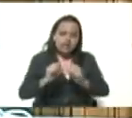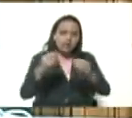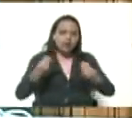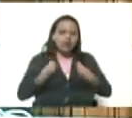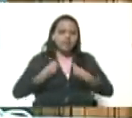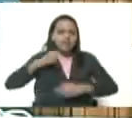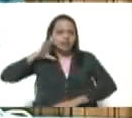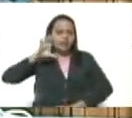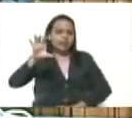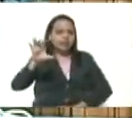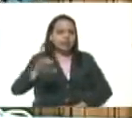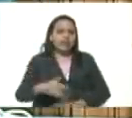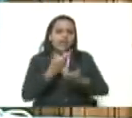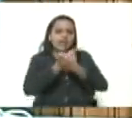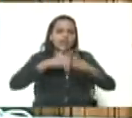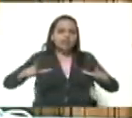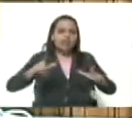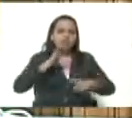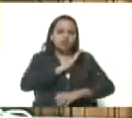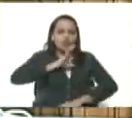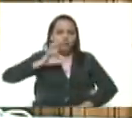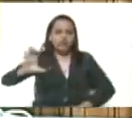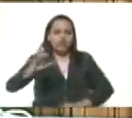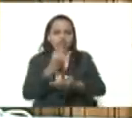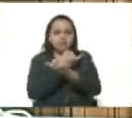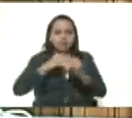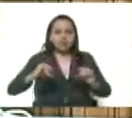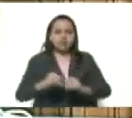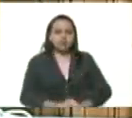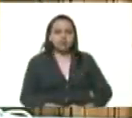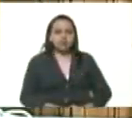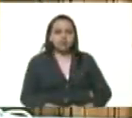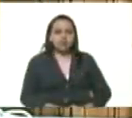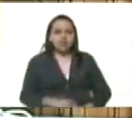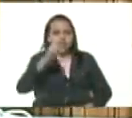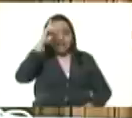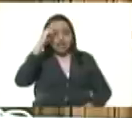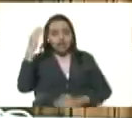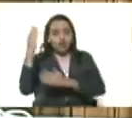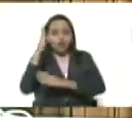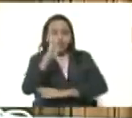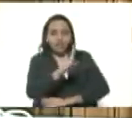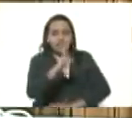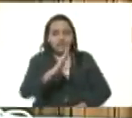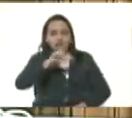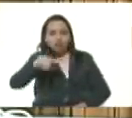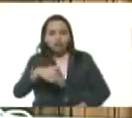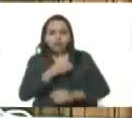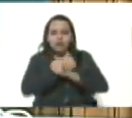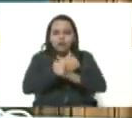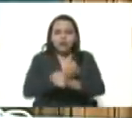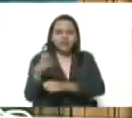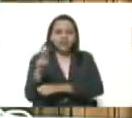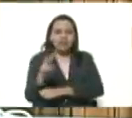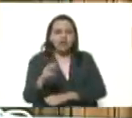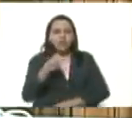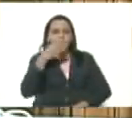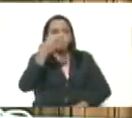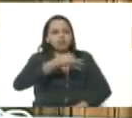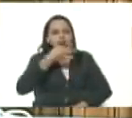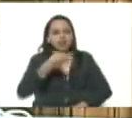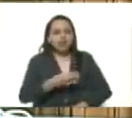vida de la patria libre, soberana e independiente. Que Dios bendiga a nuestra amada Venezuela. Feliz